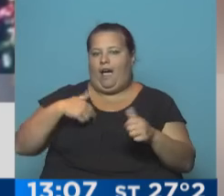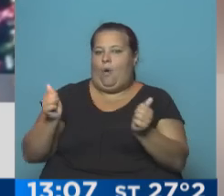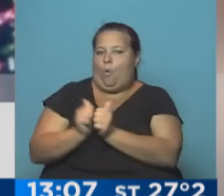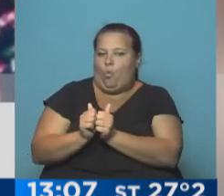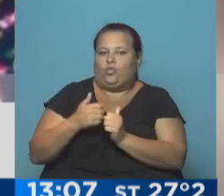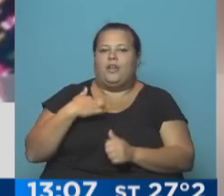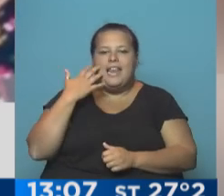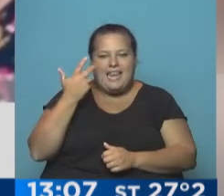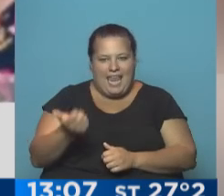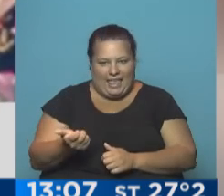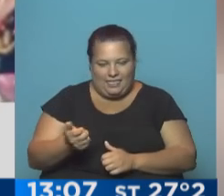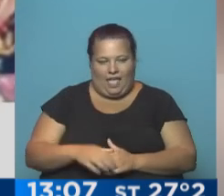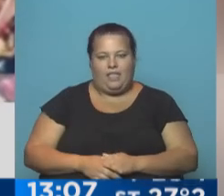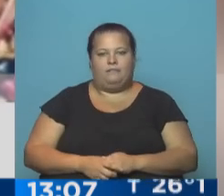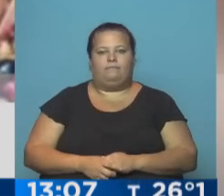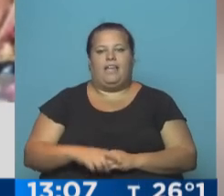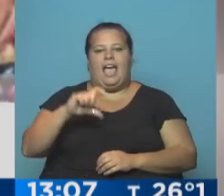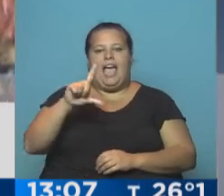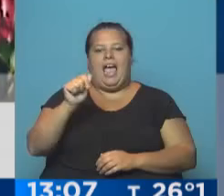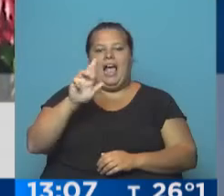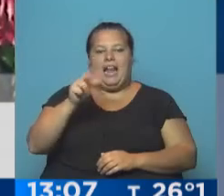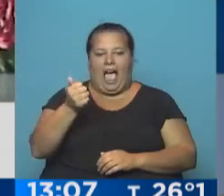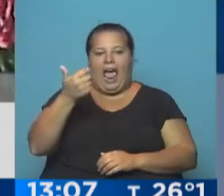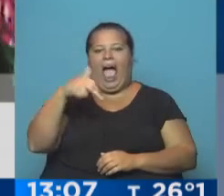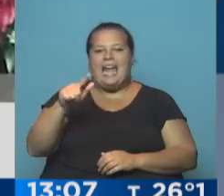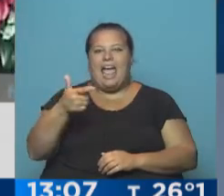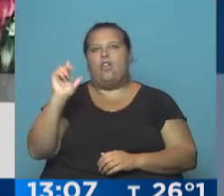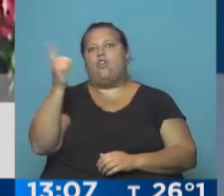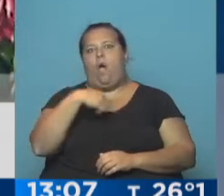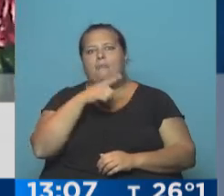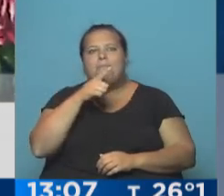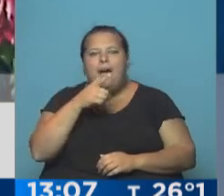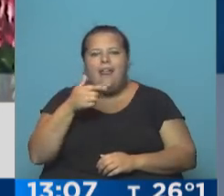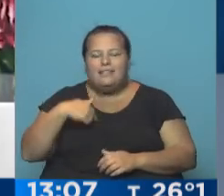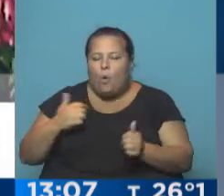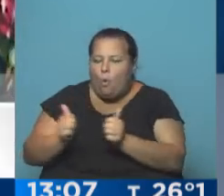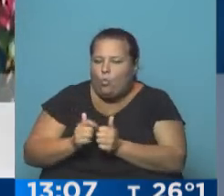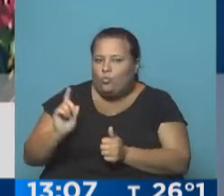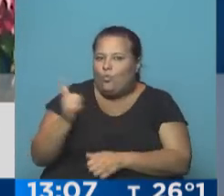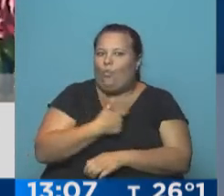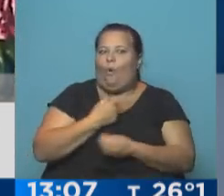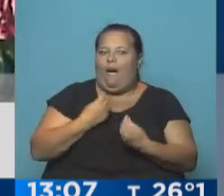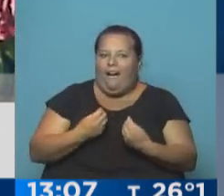lado a mi nieta, Clara Anaí. Parece mentira decir que tenerla aquí a mi lado.